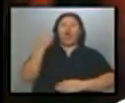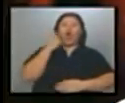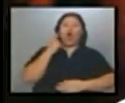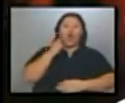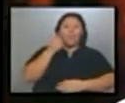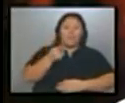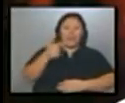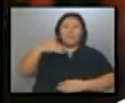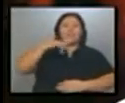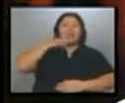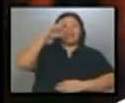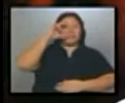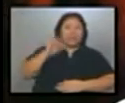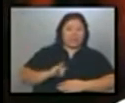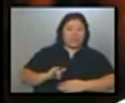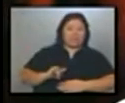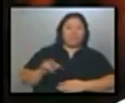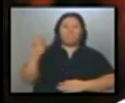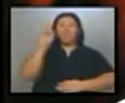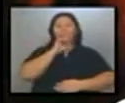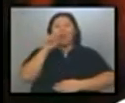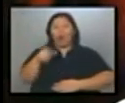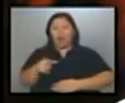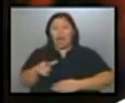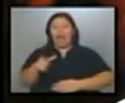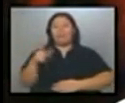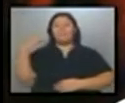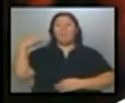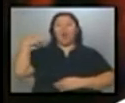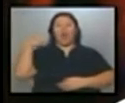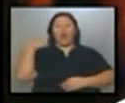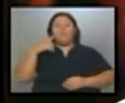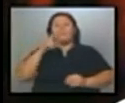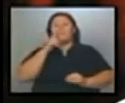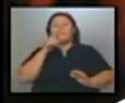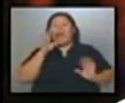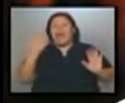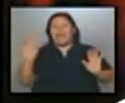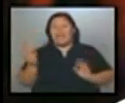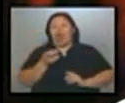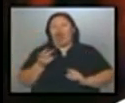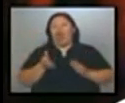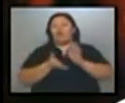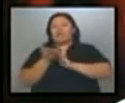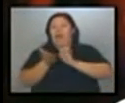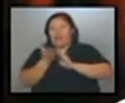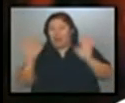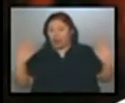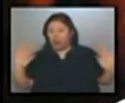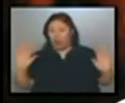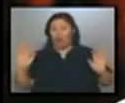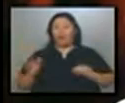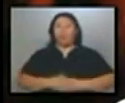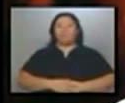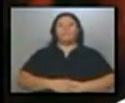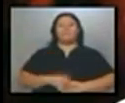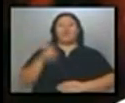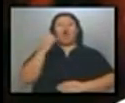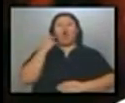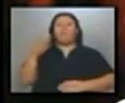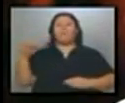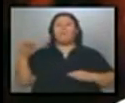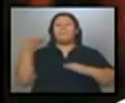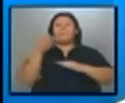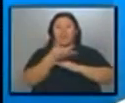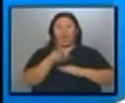se presume está ahora saliendo. Hicieron una campaña para una peluquería, él pidió que la modelo venga porque ya habían hecho